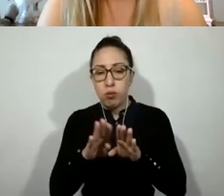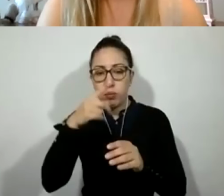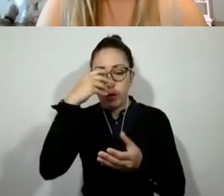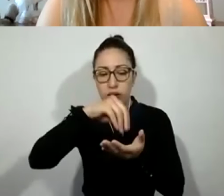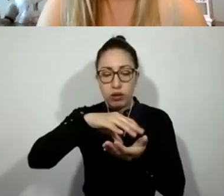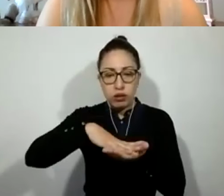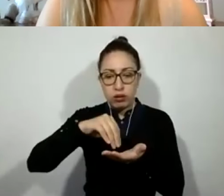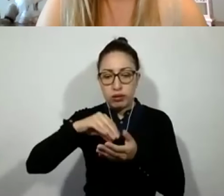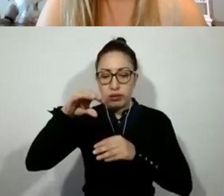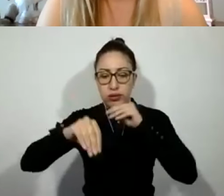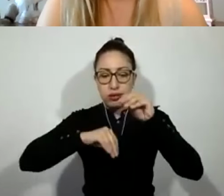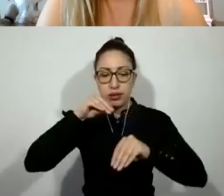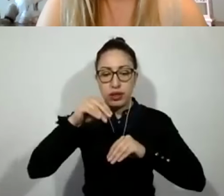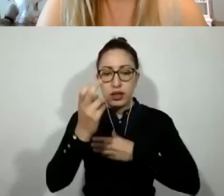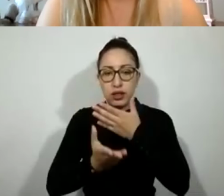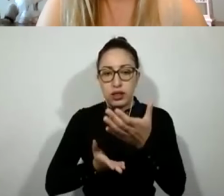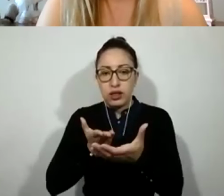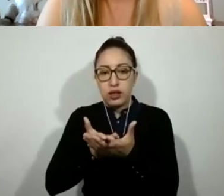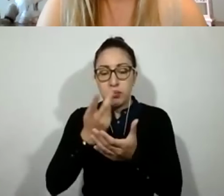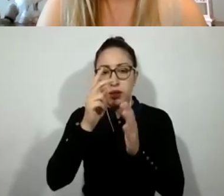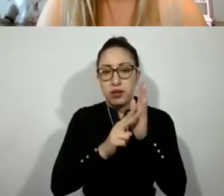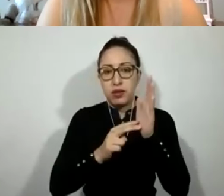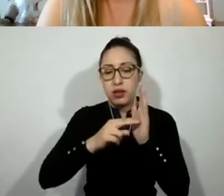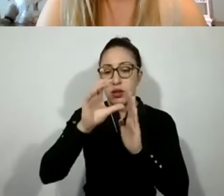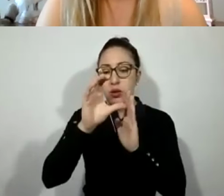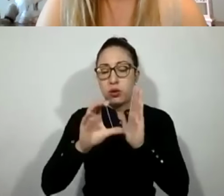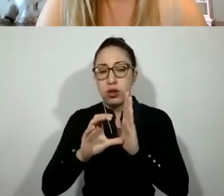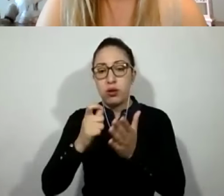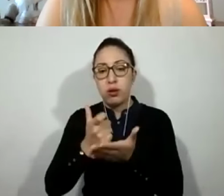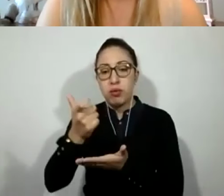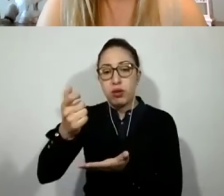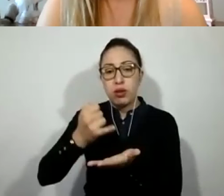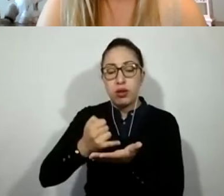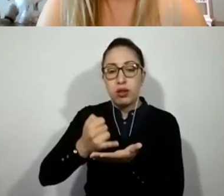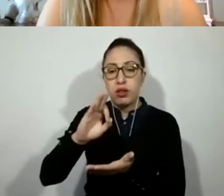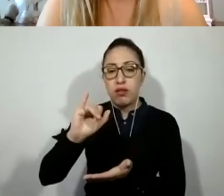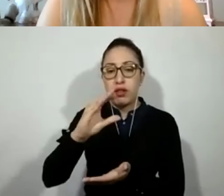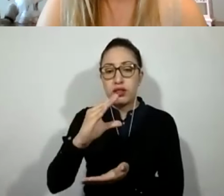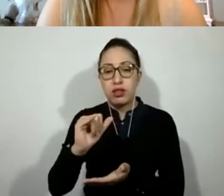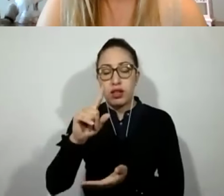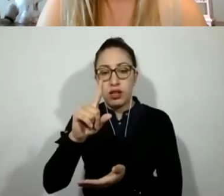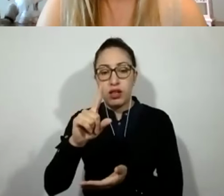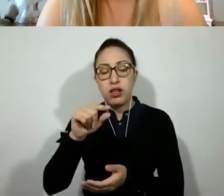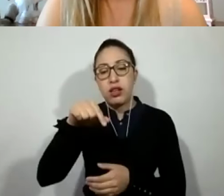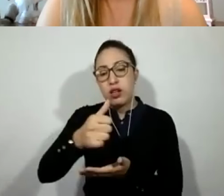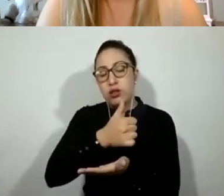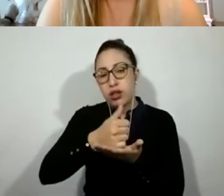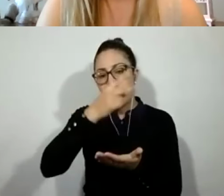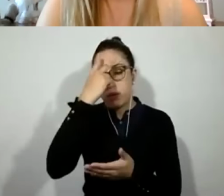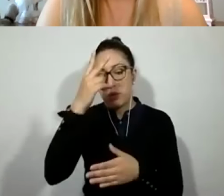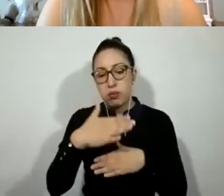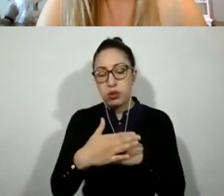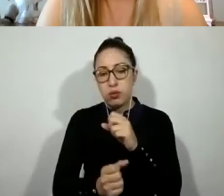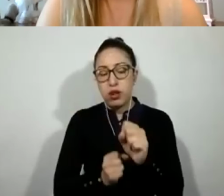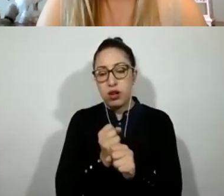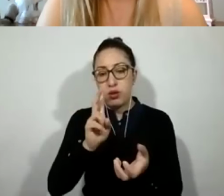de la iniciativa de reformas al Código Fiscal de la Ciudad de México para el ejercicio fiscal 2021.